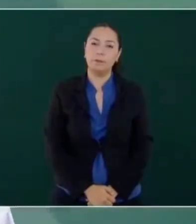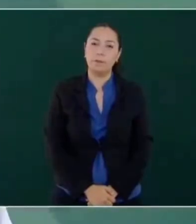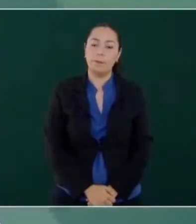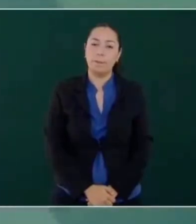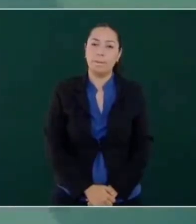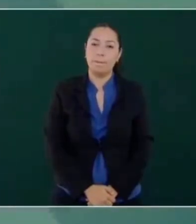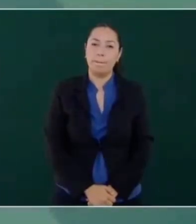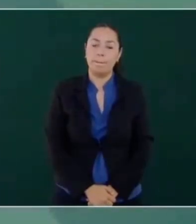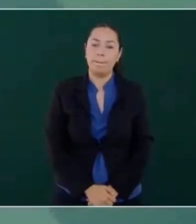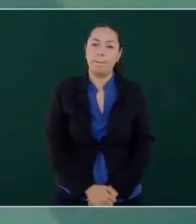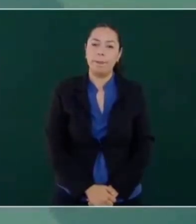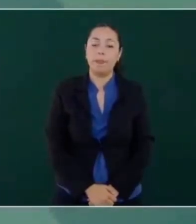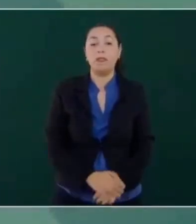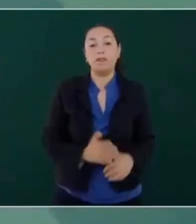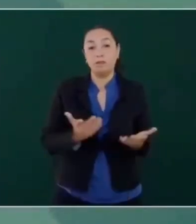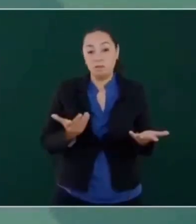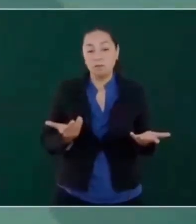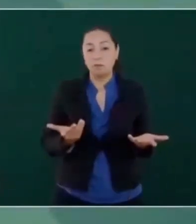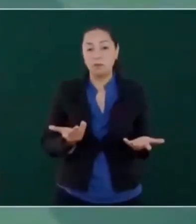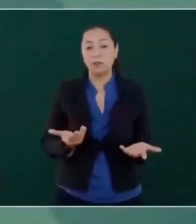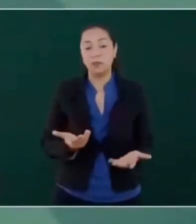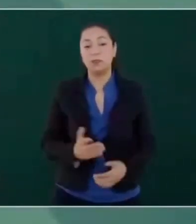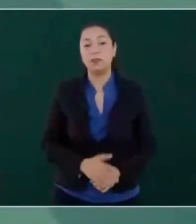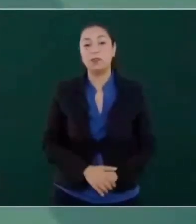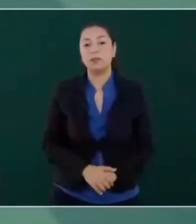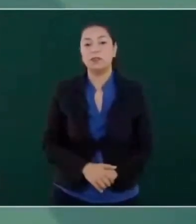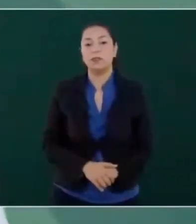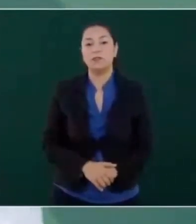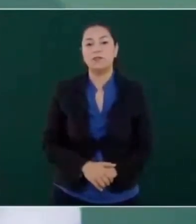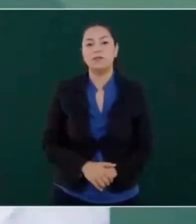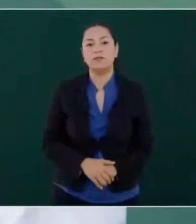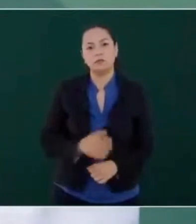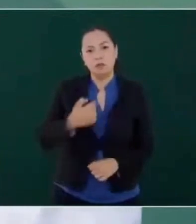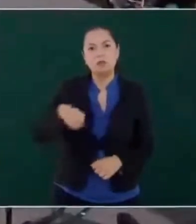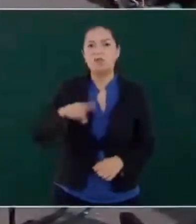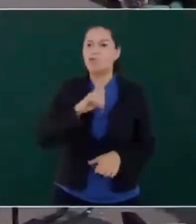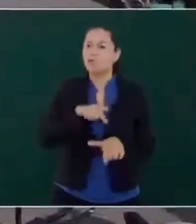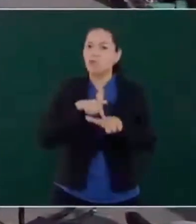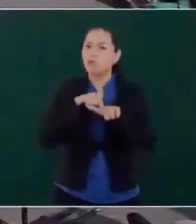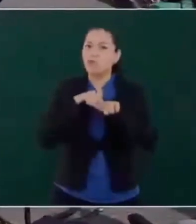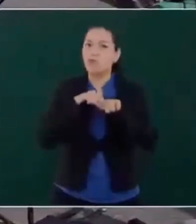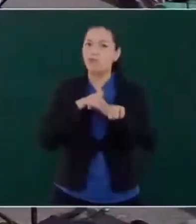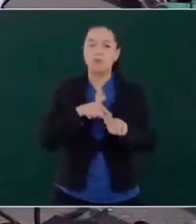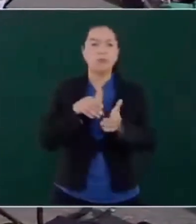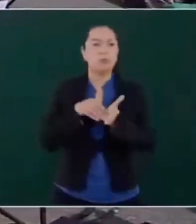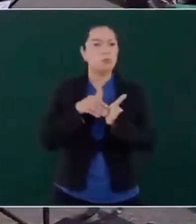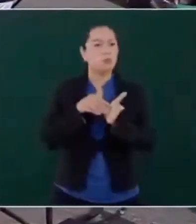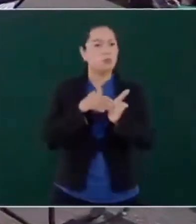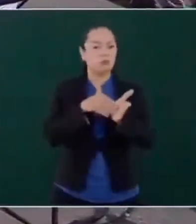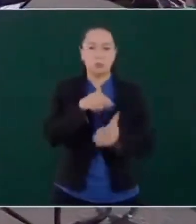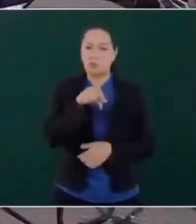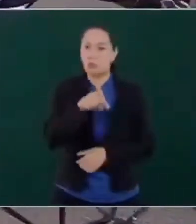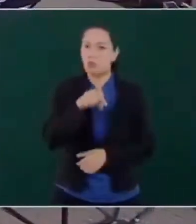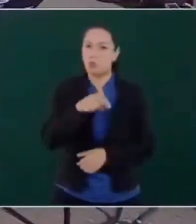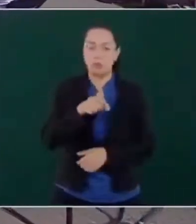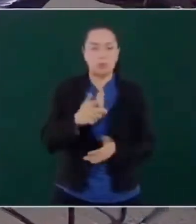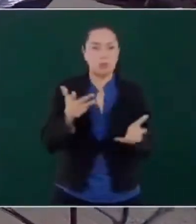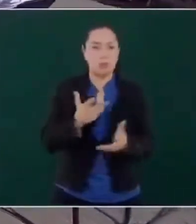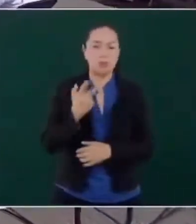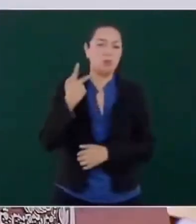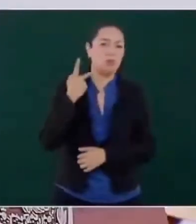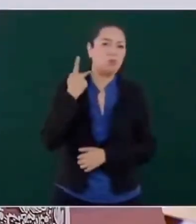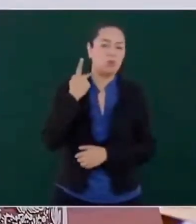Entonces, sí, vamos a continuar con la misma política